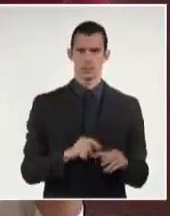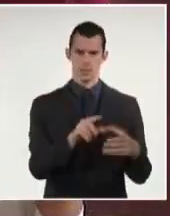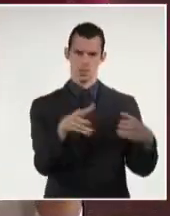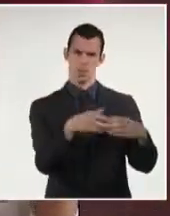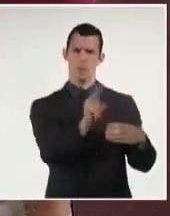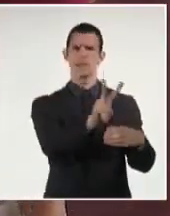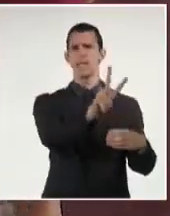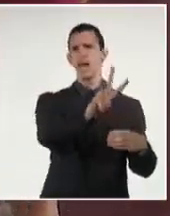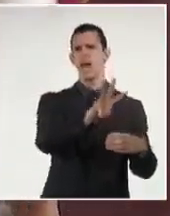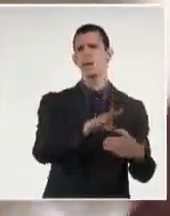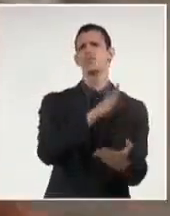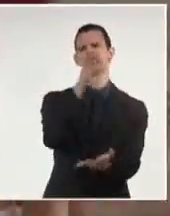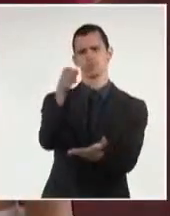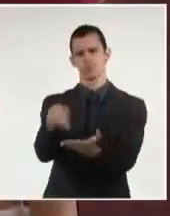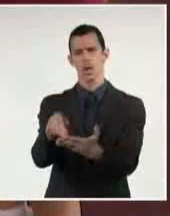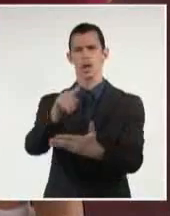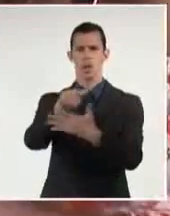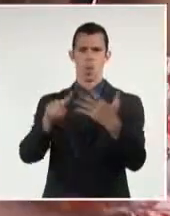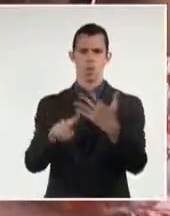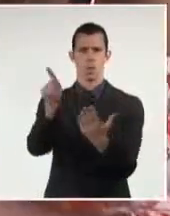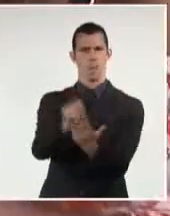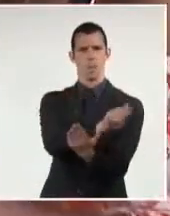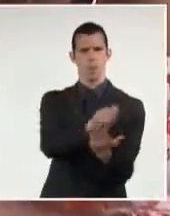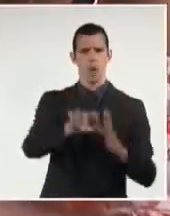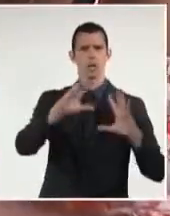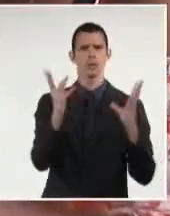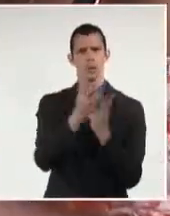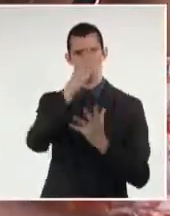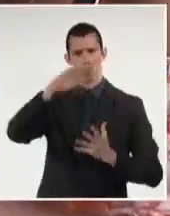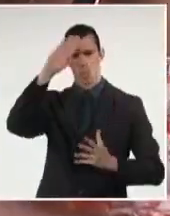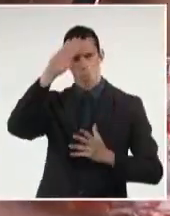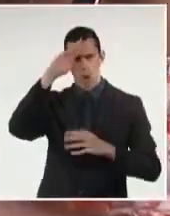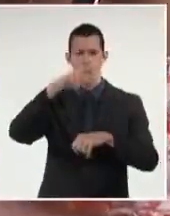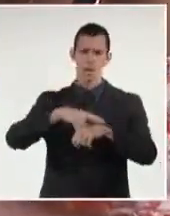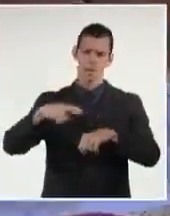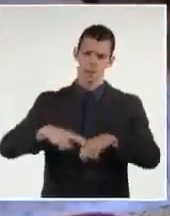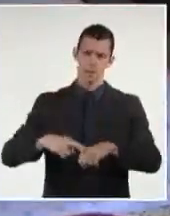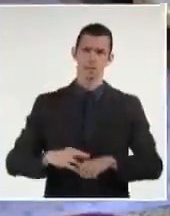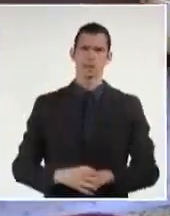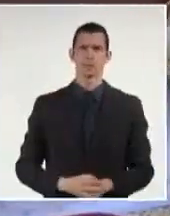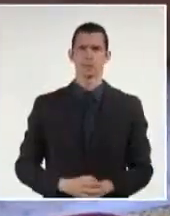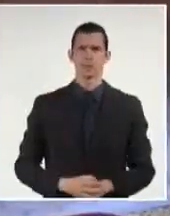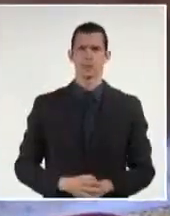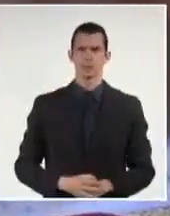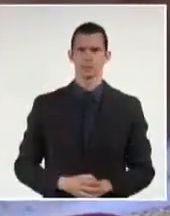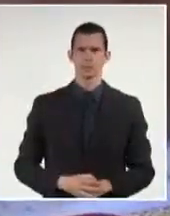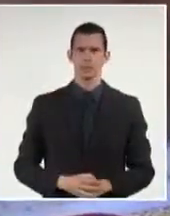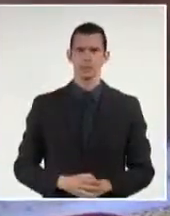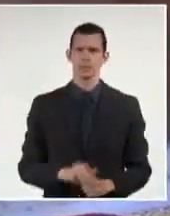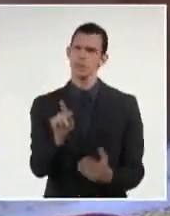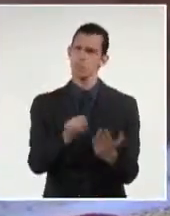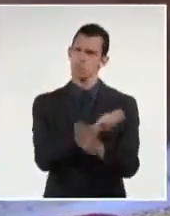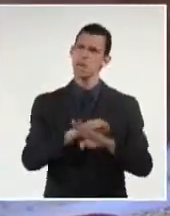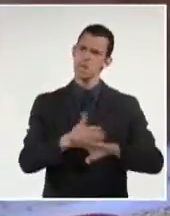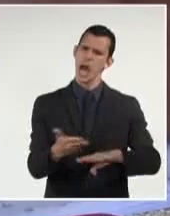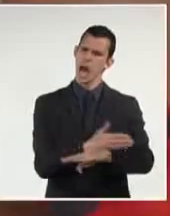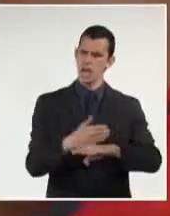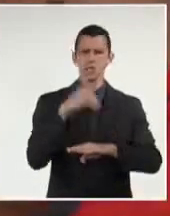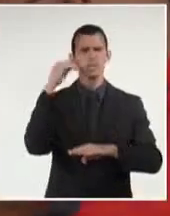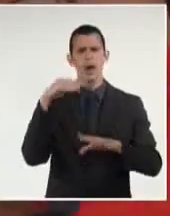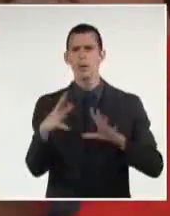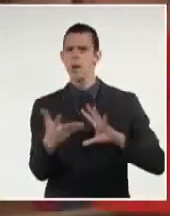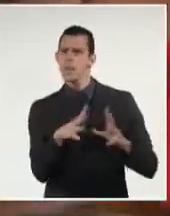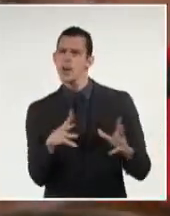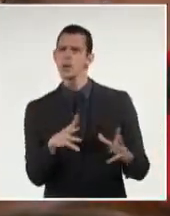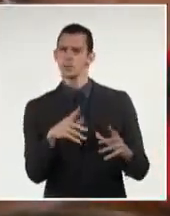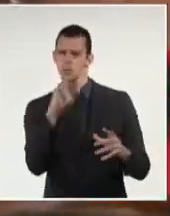Poder Popular. Tal y como se previó, funcionó con eficacia el sistema electoral con sus fuerzas técnicas y humanas, con total apego